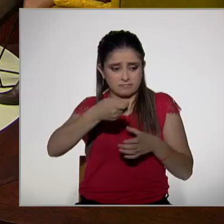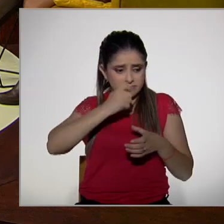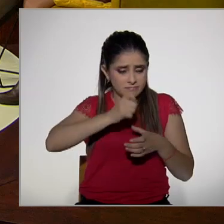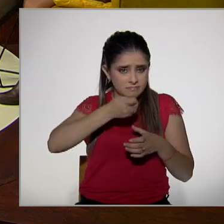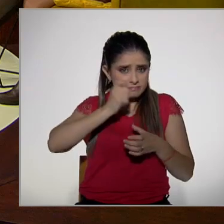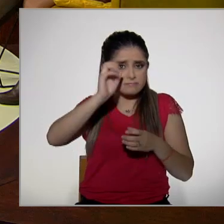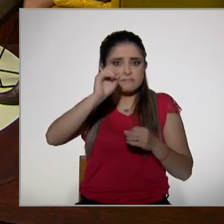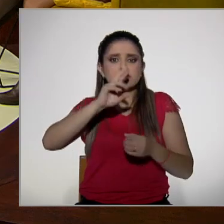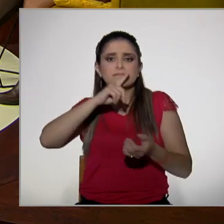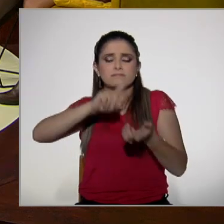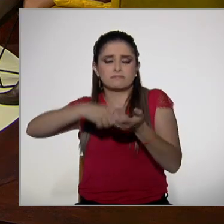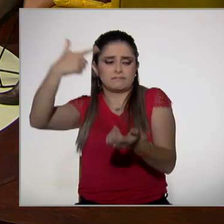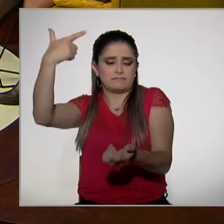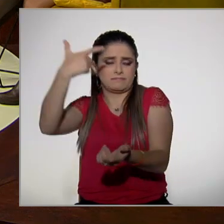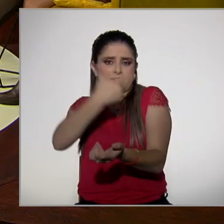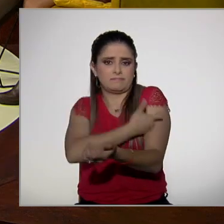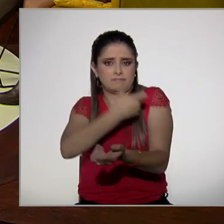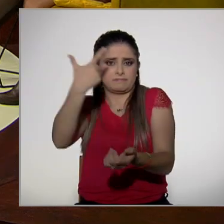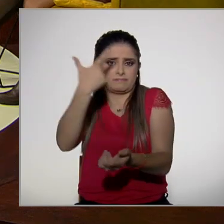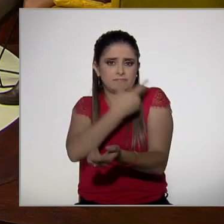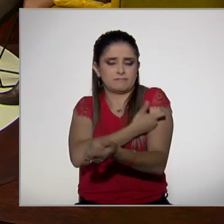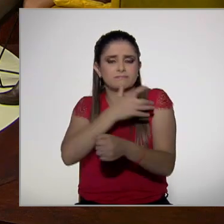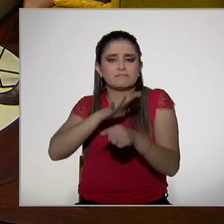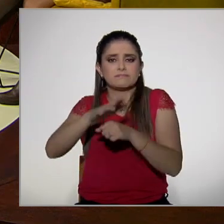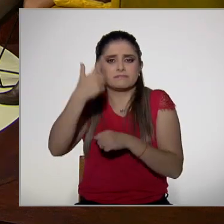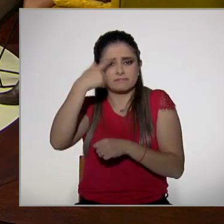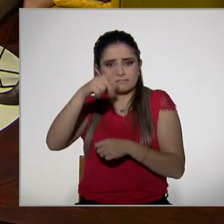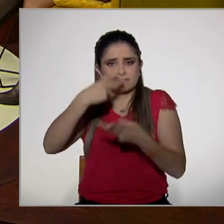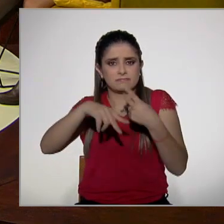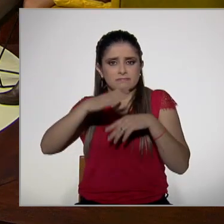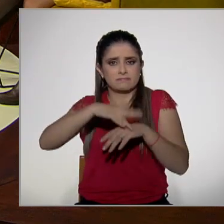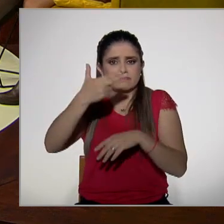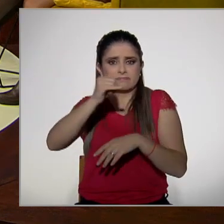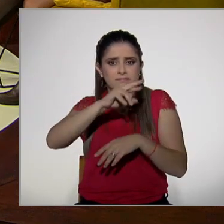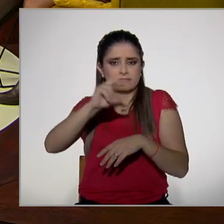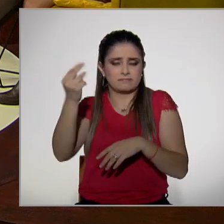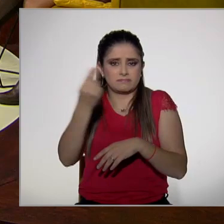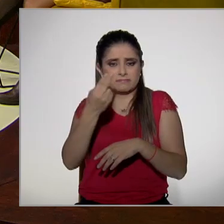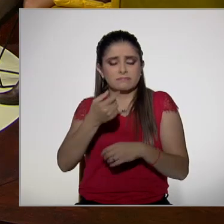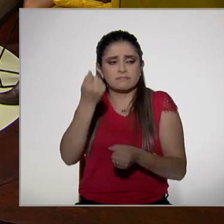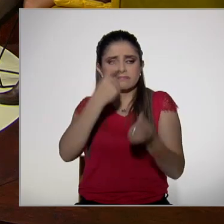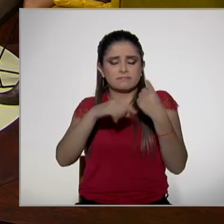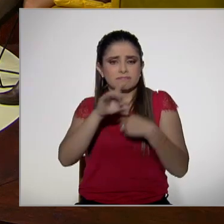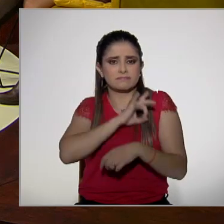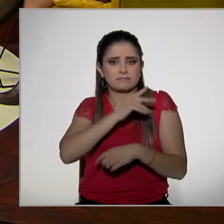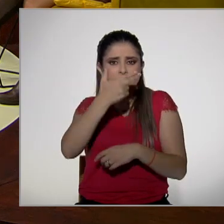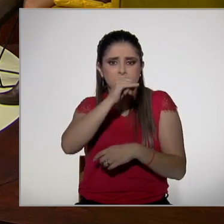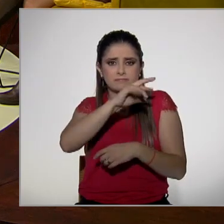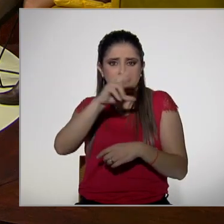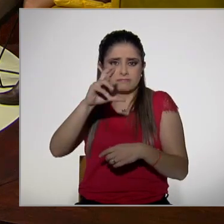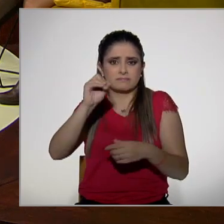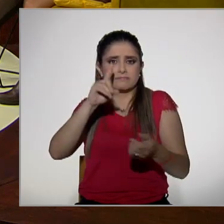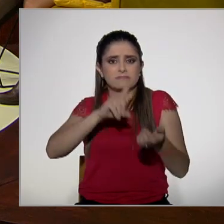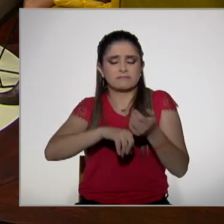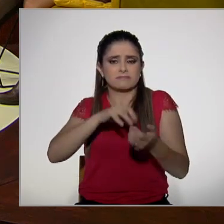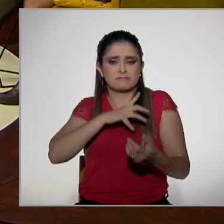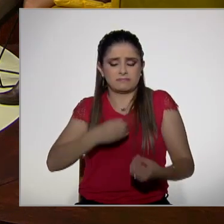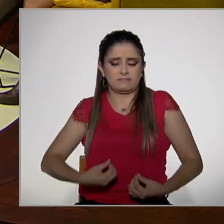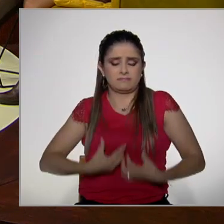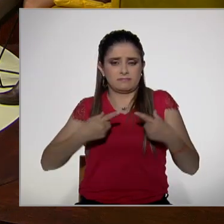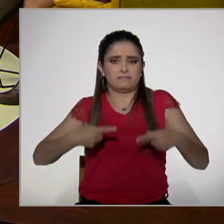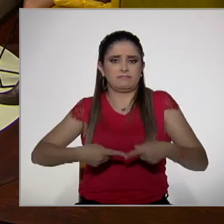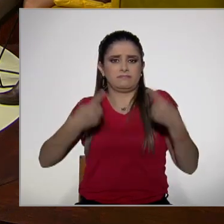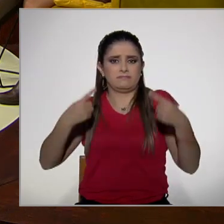ponérselo intramuscular que le pueden decir porque además muchas personas le tienen miedo al hierro porque dicen que dan muchas reacciones alérgicas